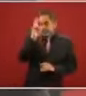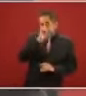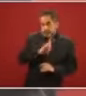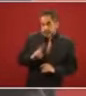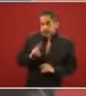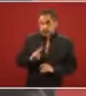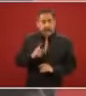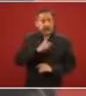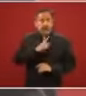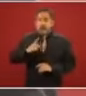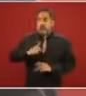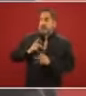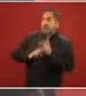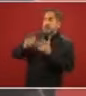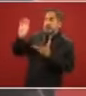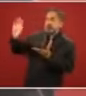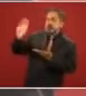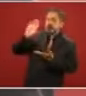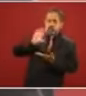el endeudamiento